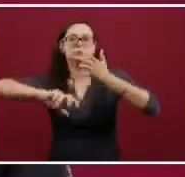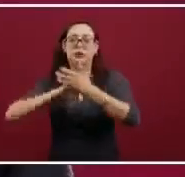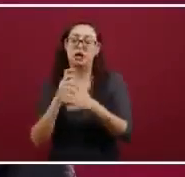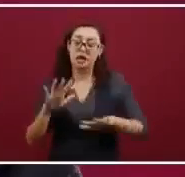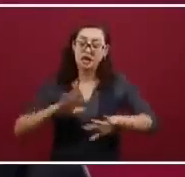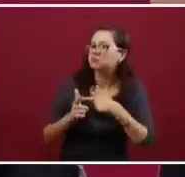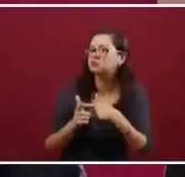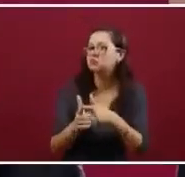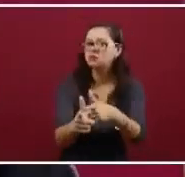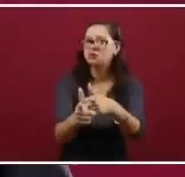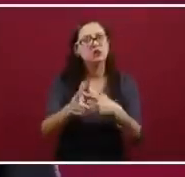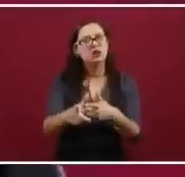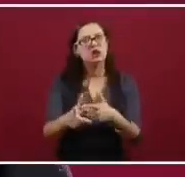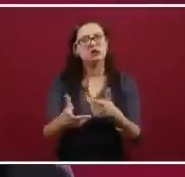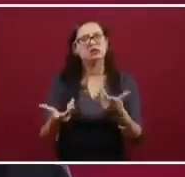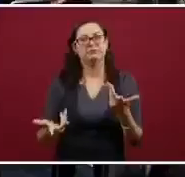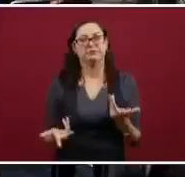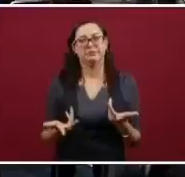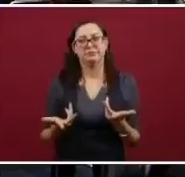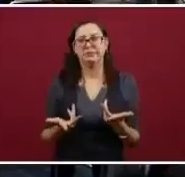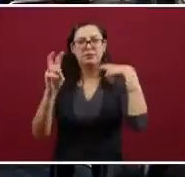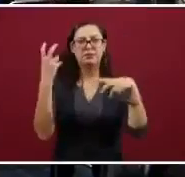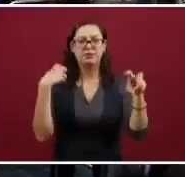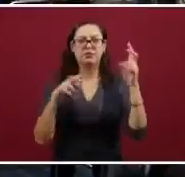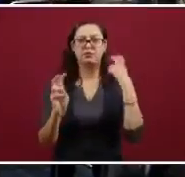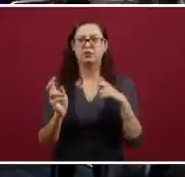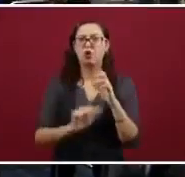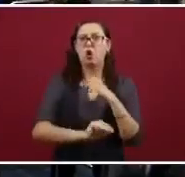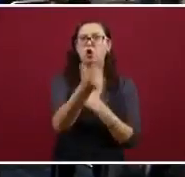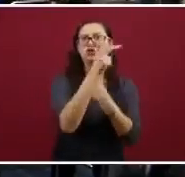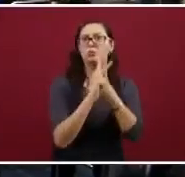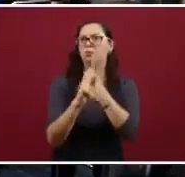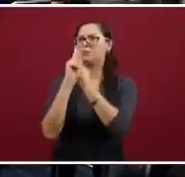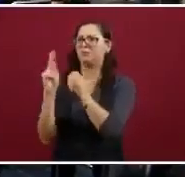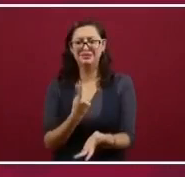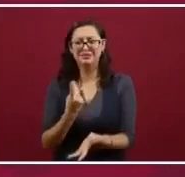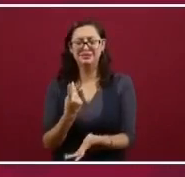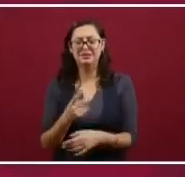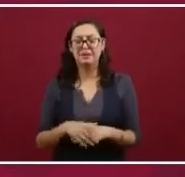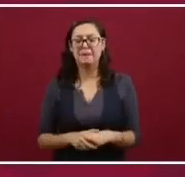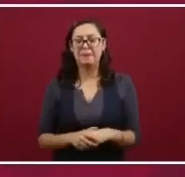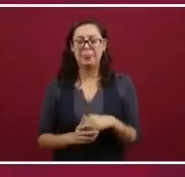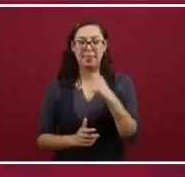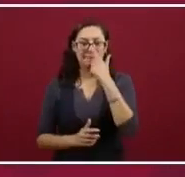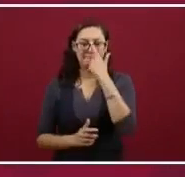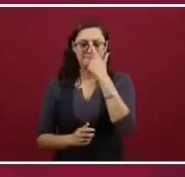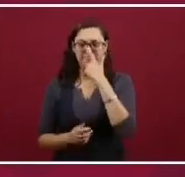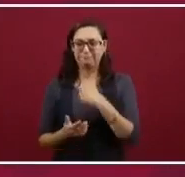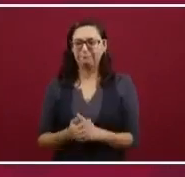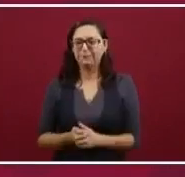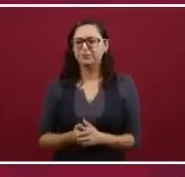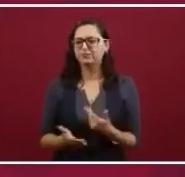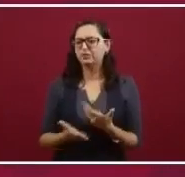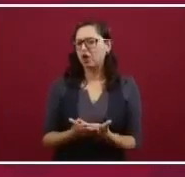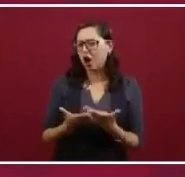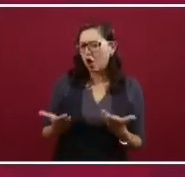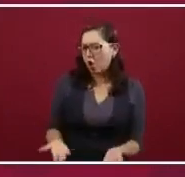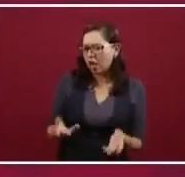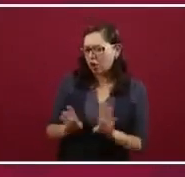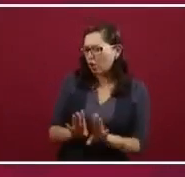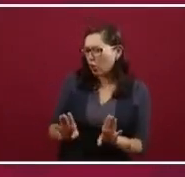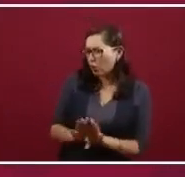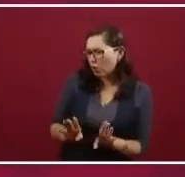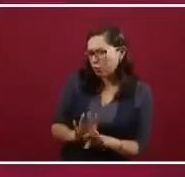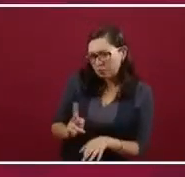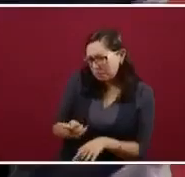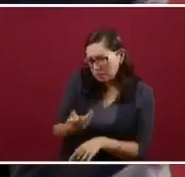administración, seguían los viajes al extranjero. Multitudes. ¿Qué criterios van a ser, presidente? Pues que sea lo